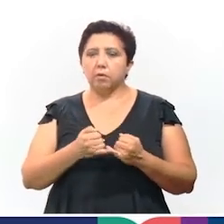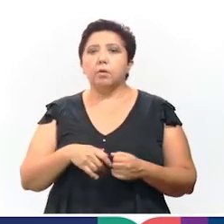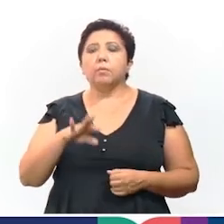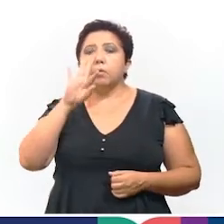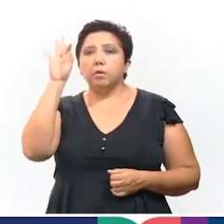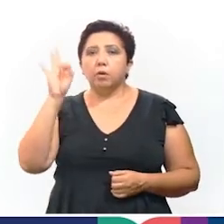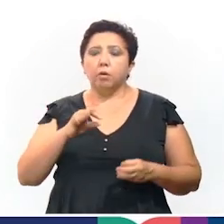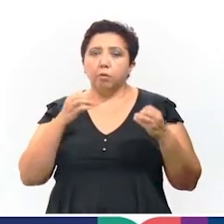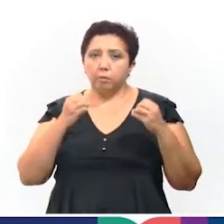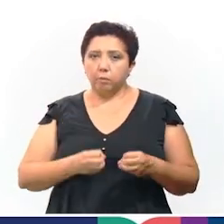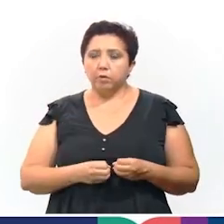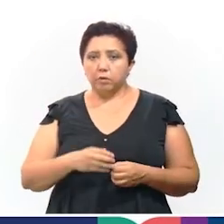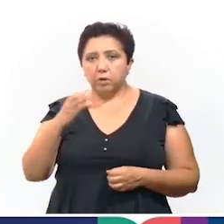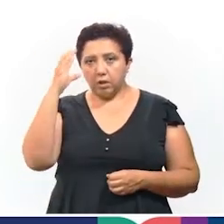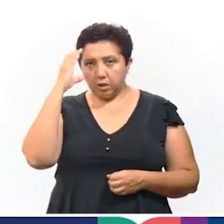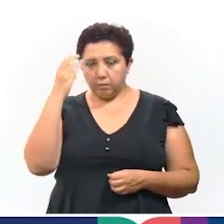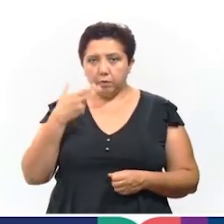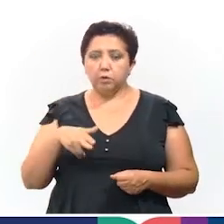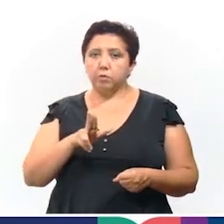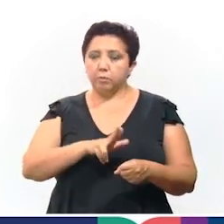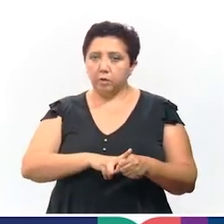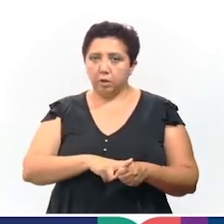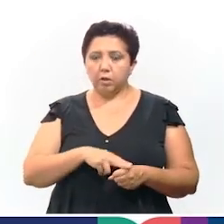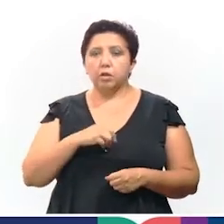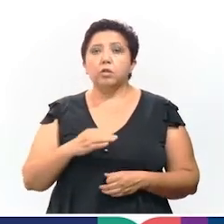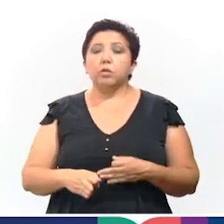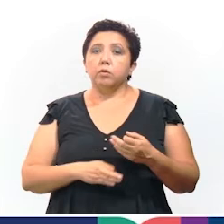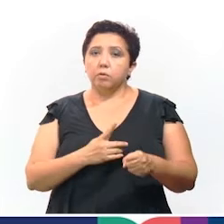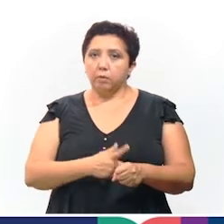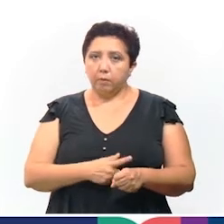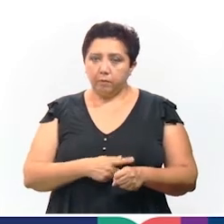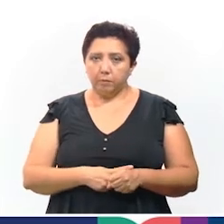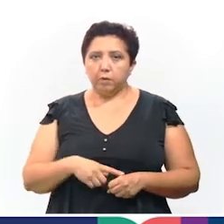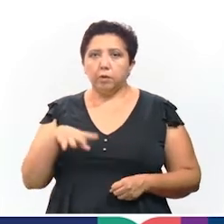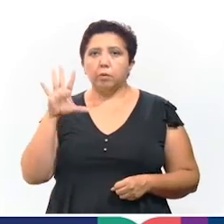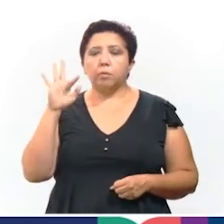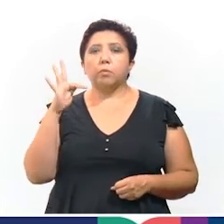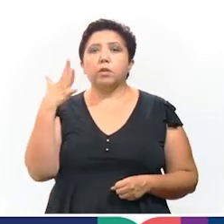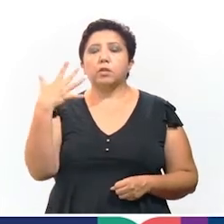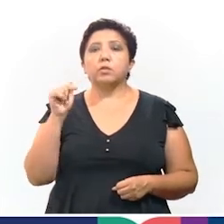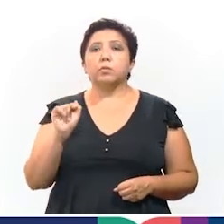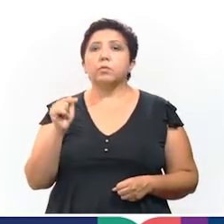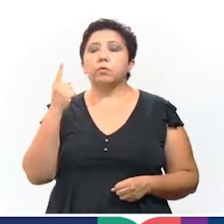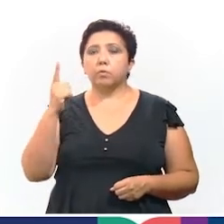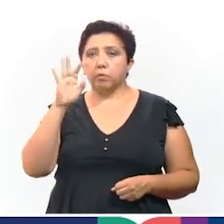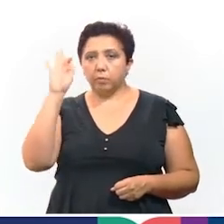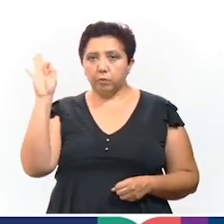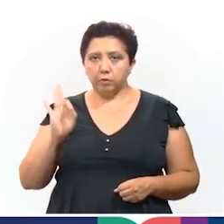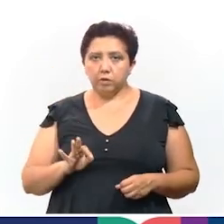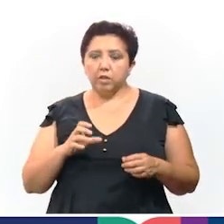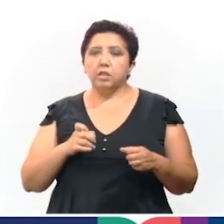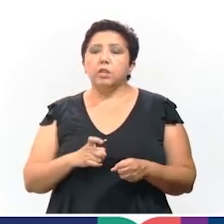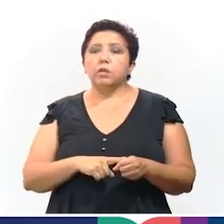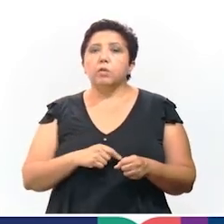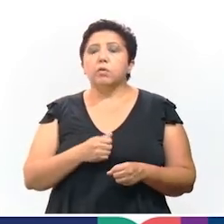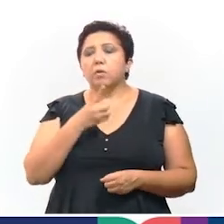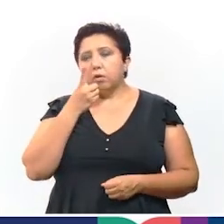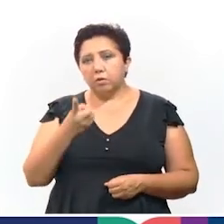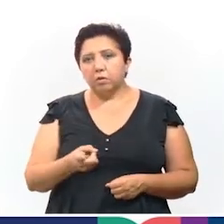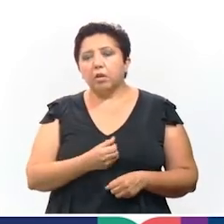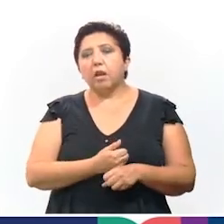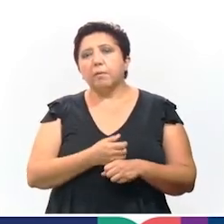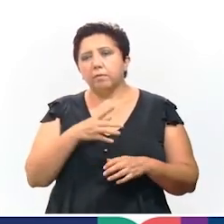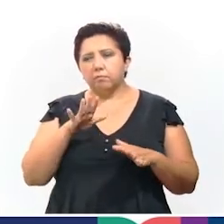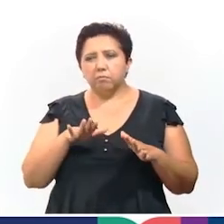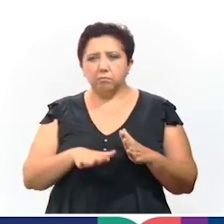porcentaje de ocupación de camas de hospitalización total COVID y no COVID es del 45.1%, está en color amarillo y